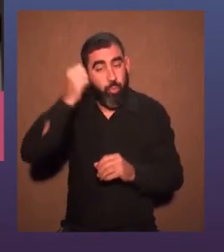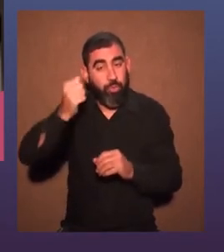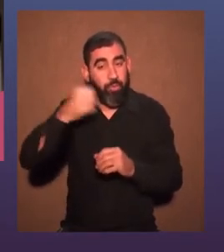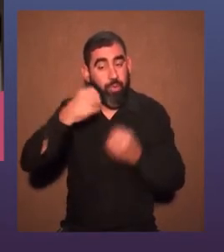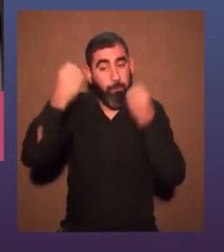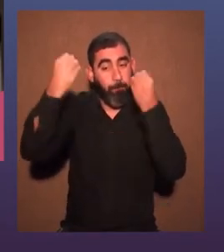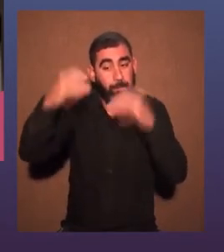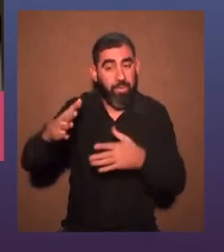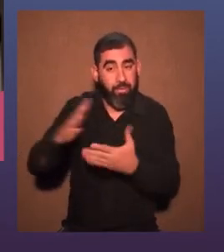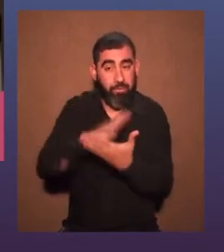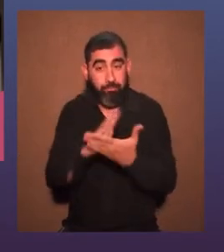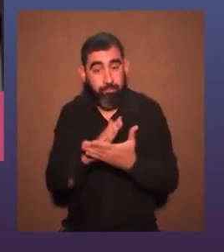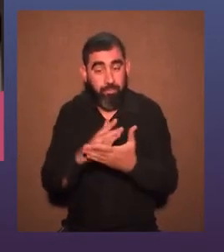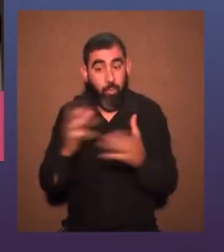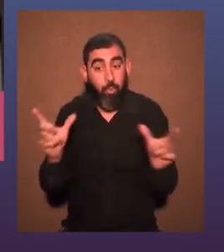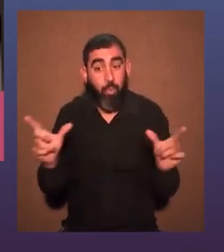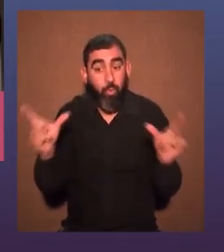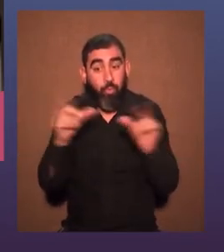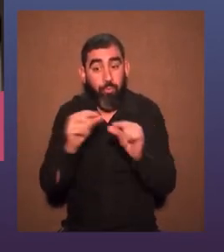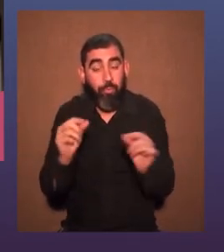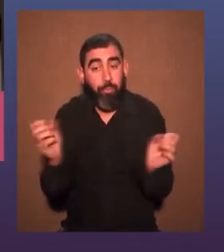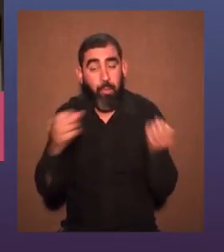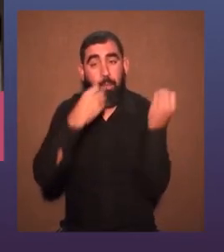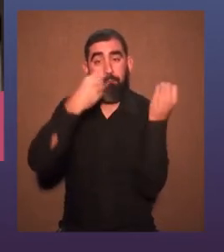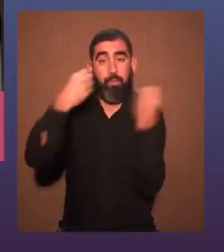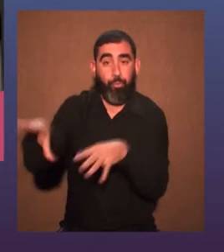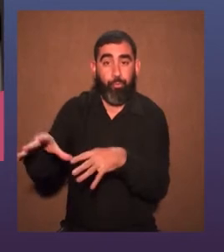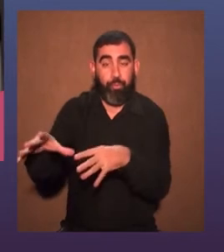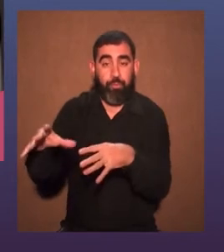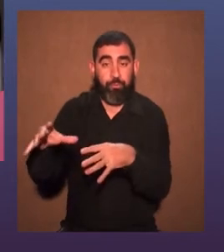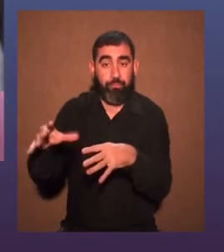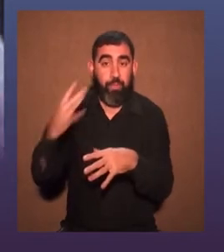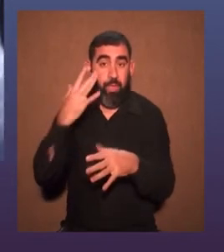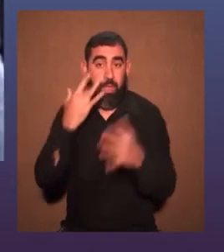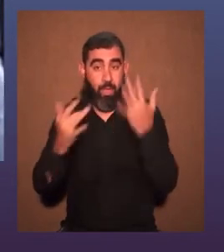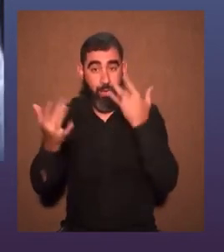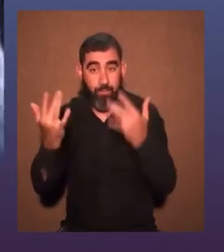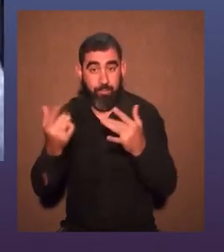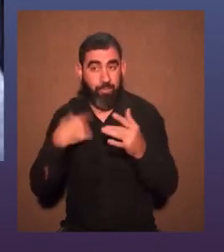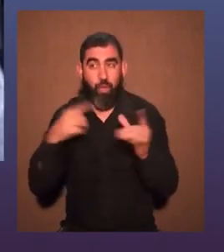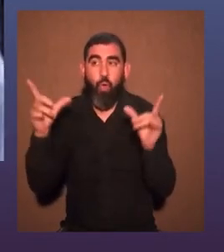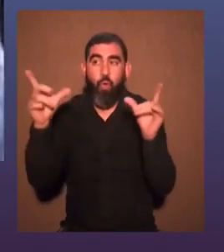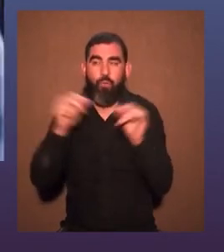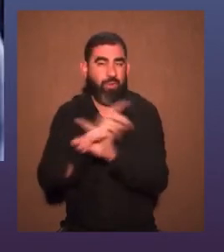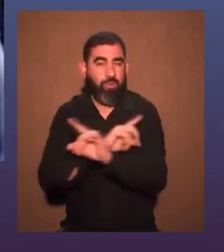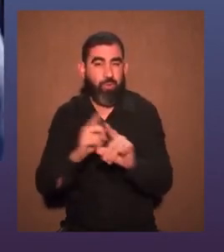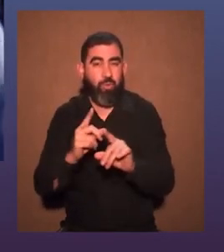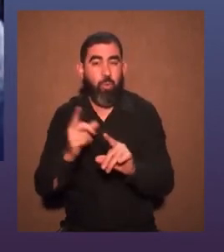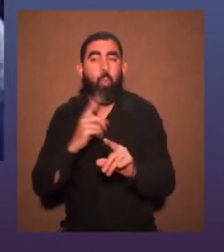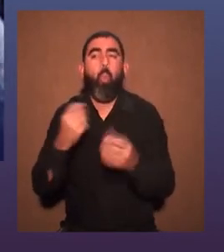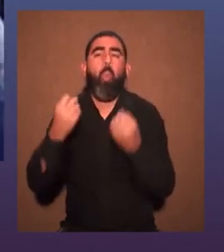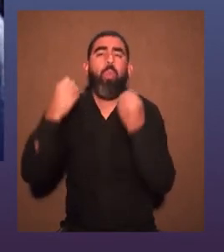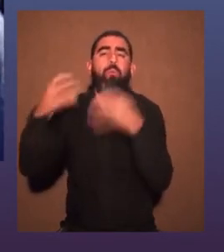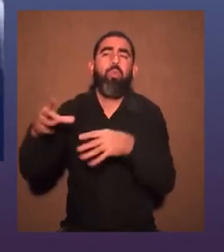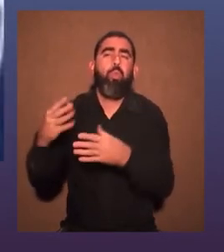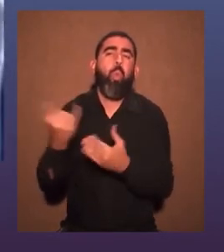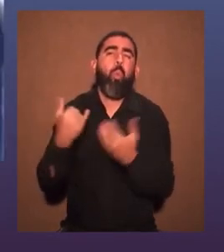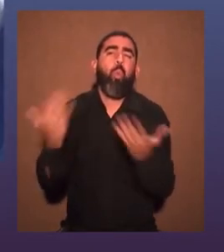equilibrio perdido se logra cuando la obra se termina abandonando. No es que se termine. También ¿cuándo hay, se abandona,